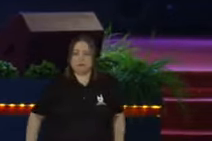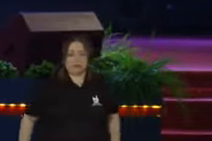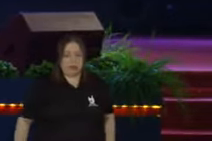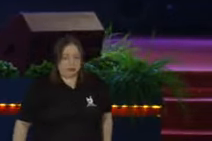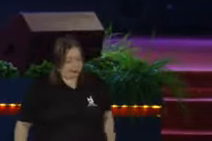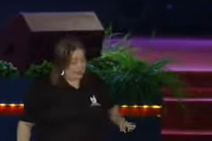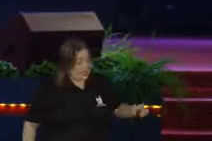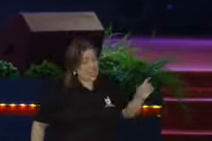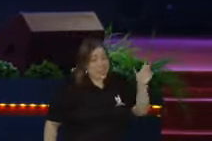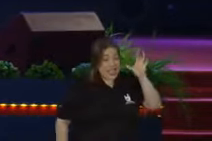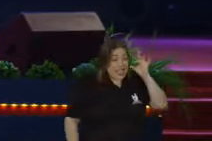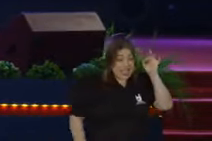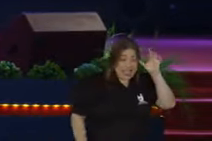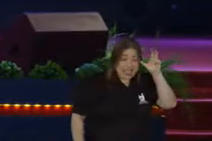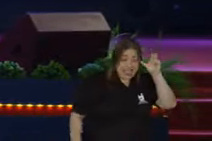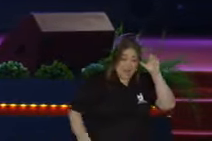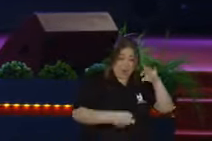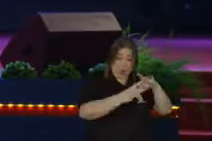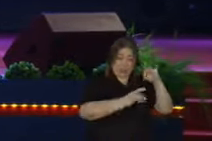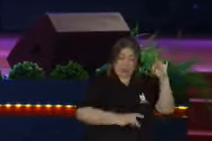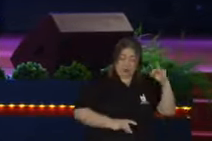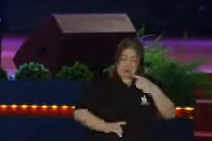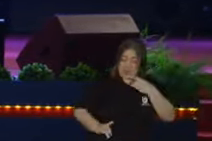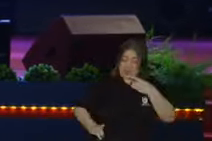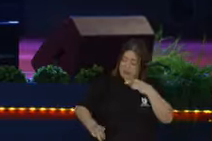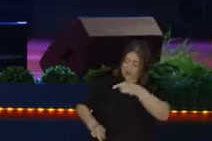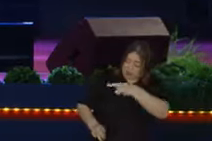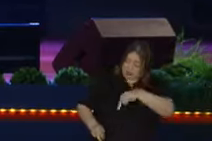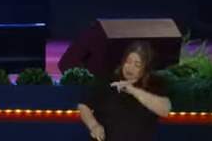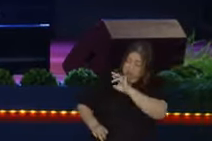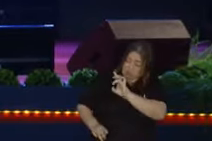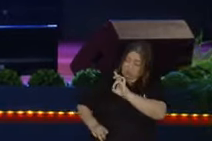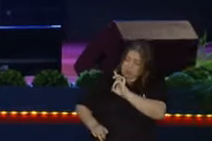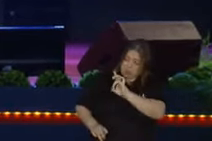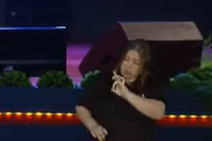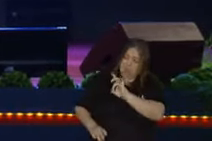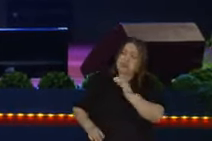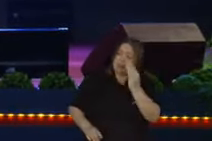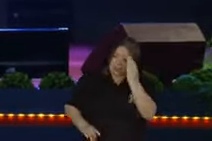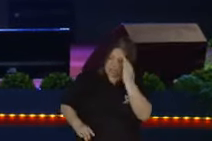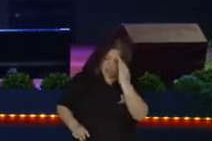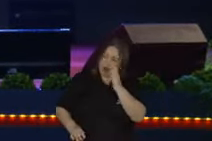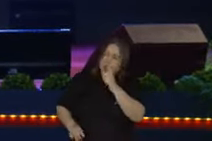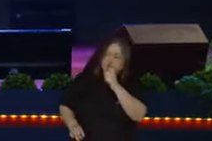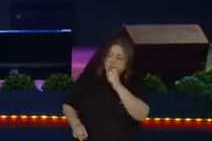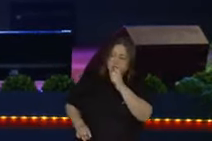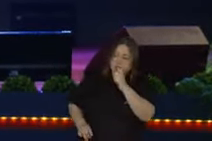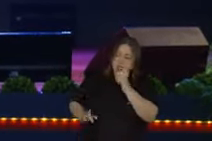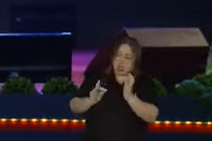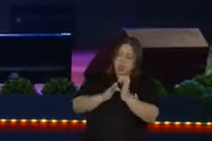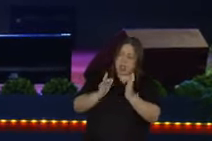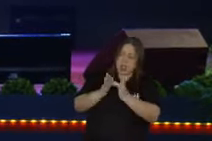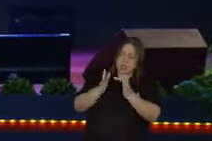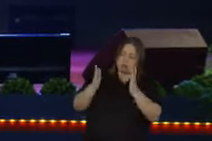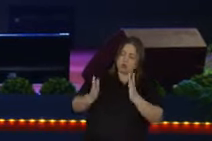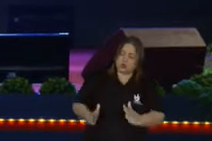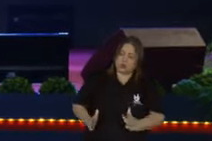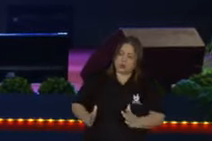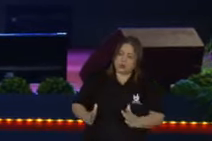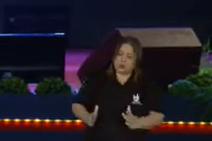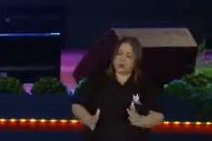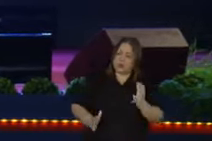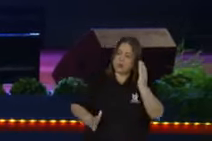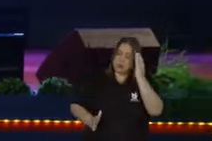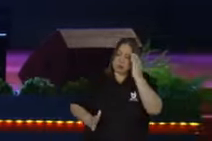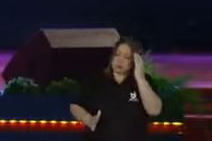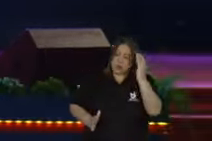los 7, 1 contra 7, dice, yo sé, sabemos muy bien quién es Pablo, quién es Jesús, y sabemos muy